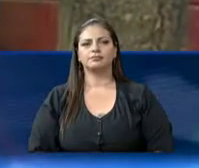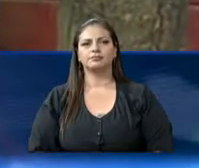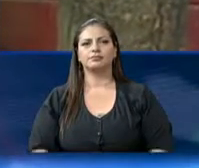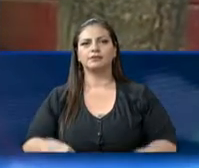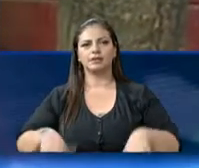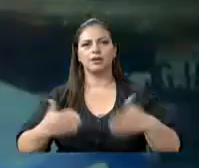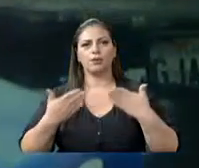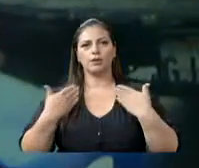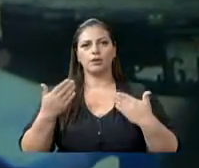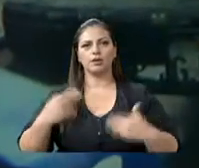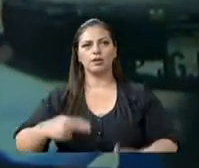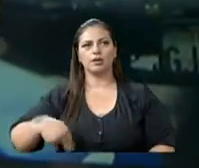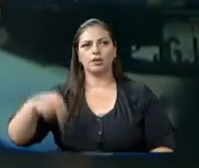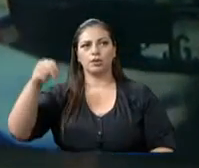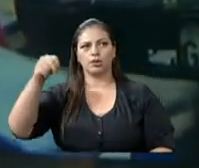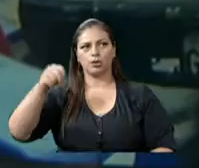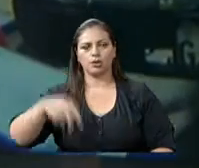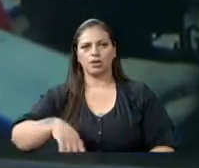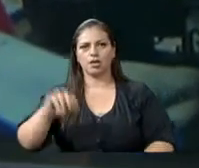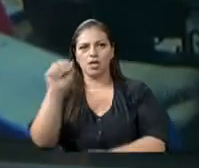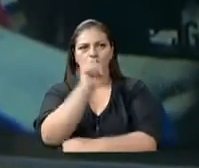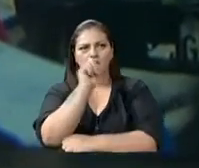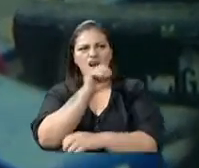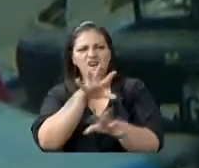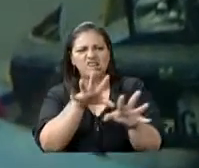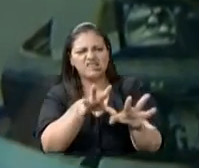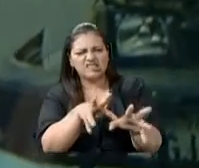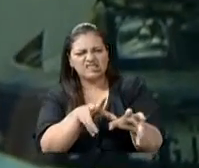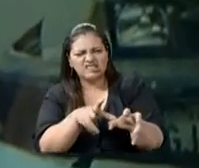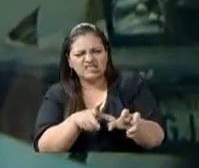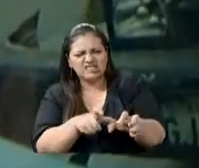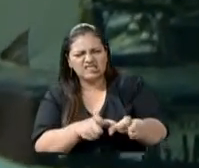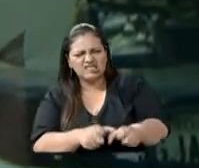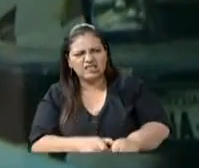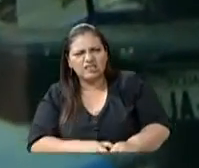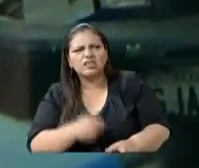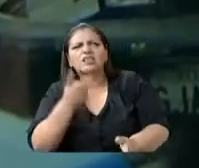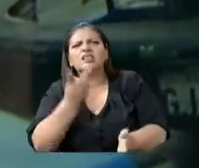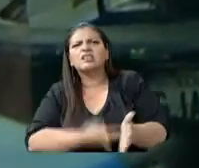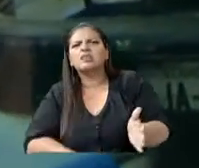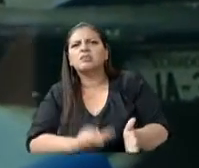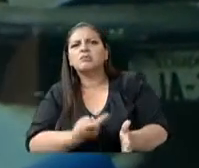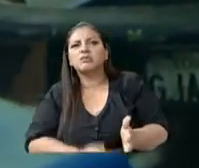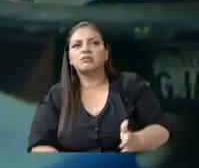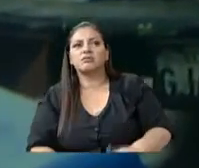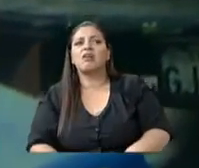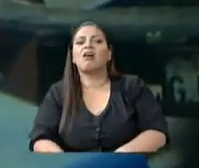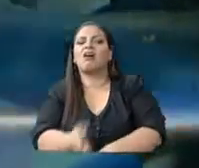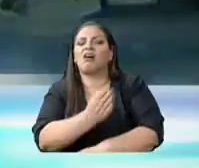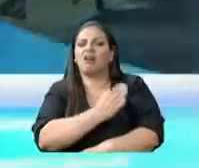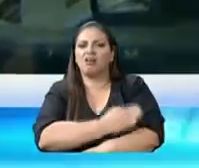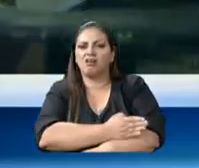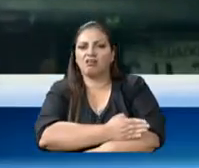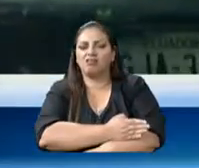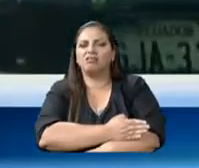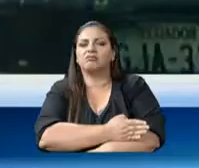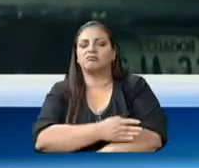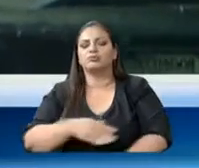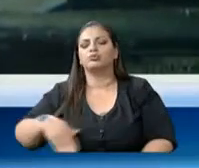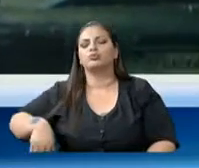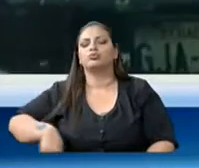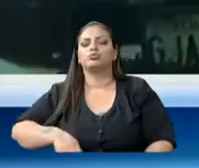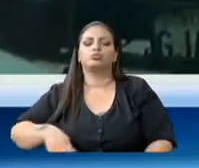la Ciudadela, en el sector de la Ciudadela, la Atarazana. Mire cómo quedó ese carro, Marcelino. Totalmente destruido, ¿no? Obviamente una vida